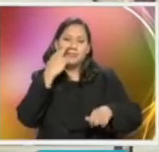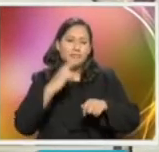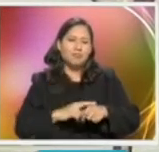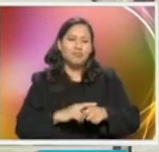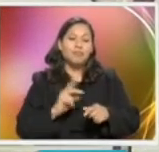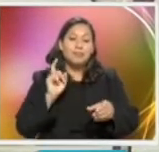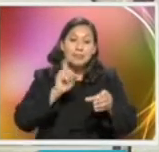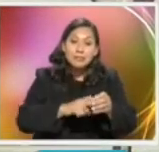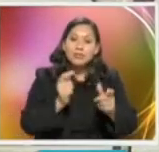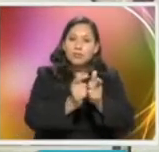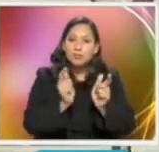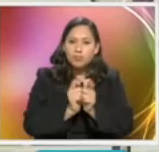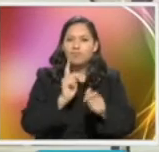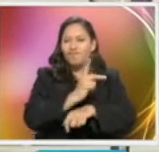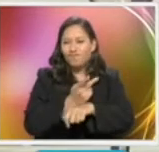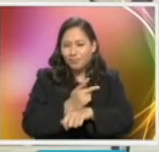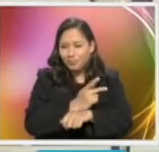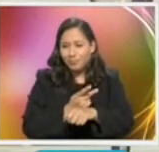una banda